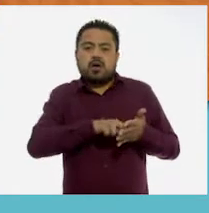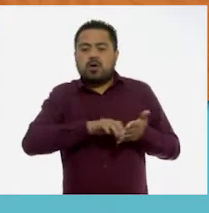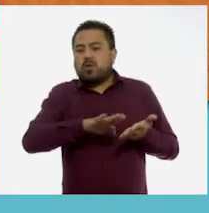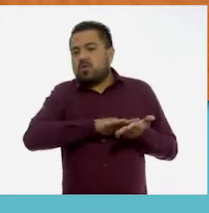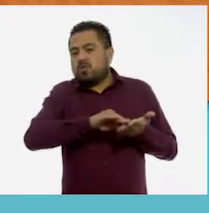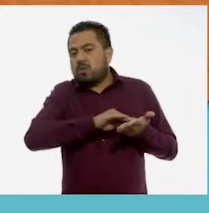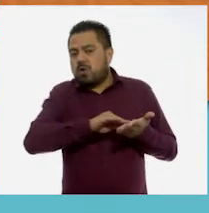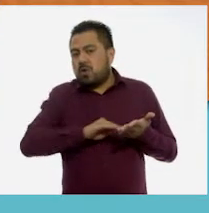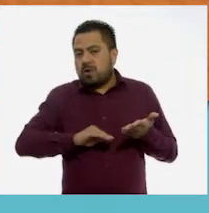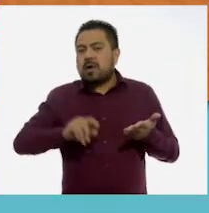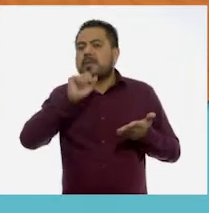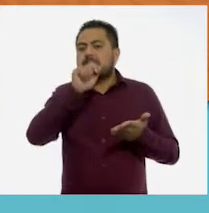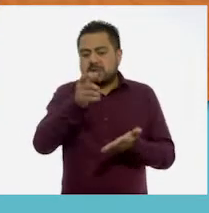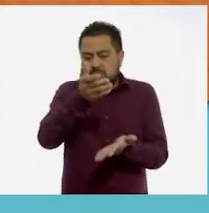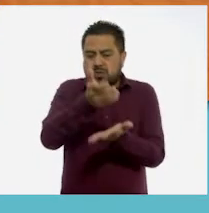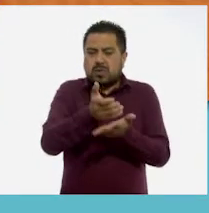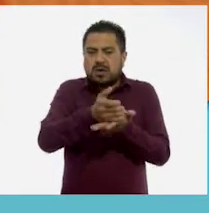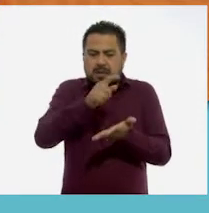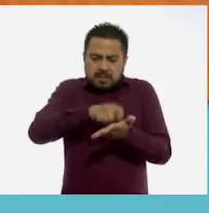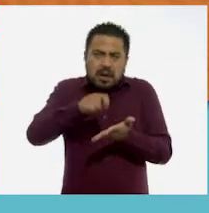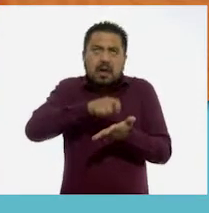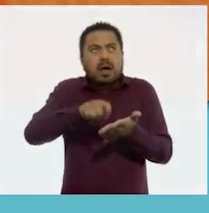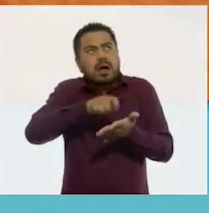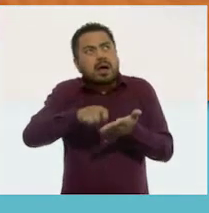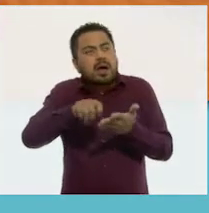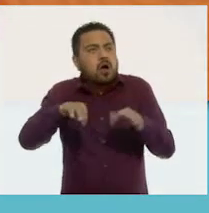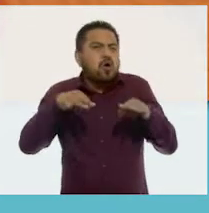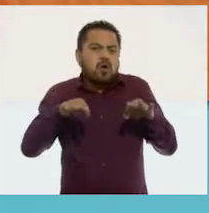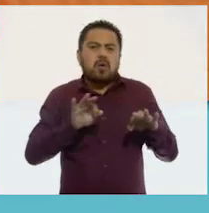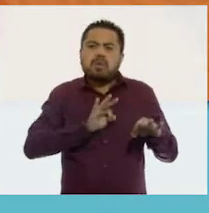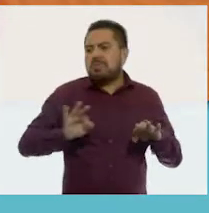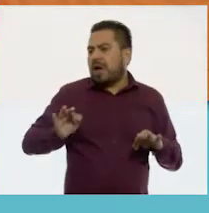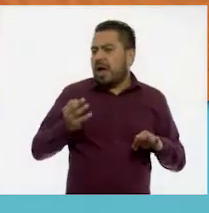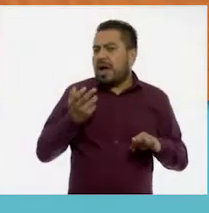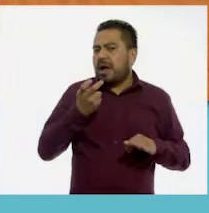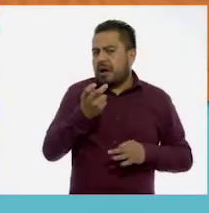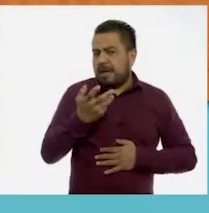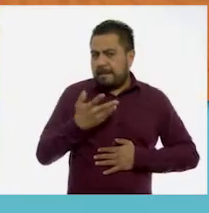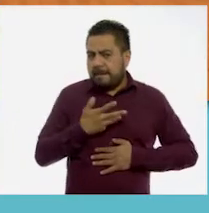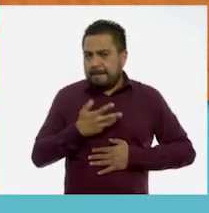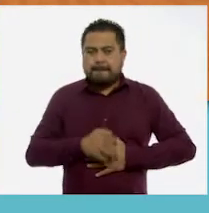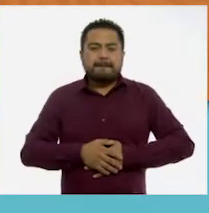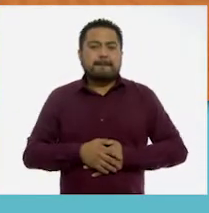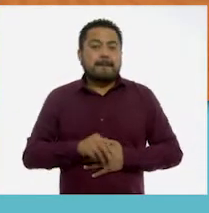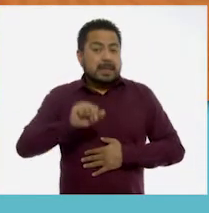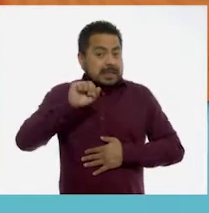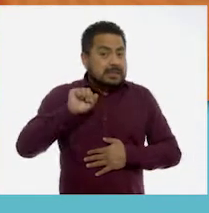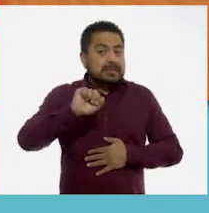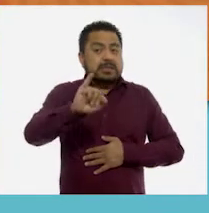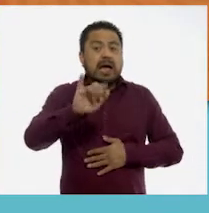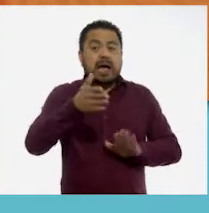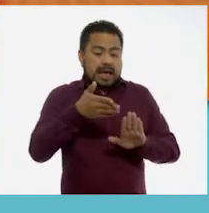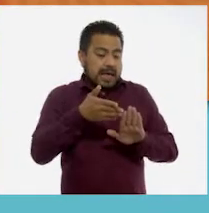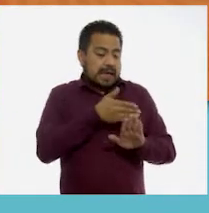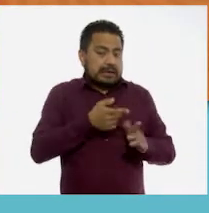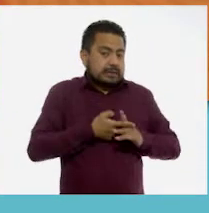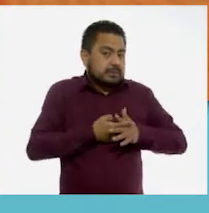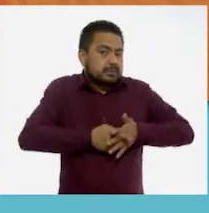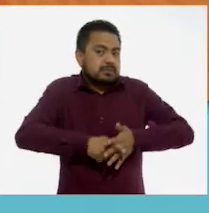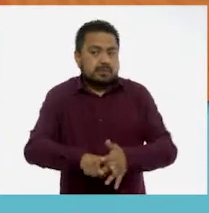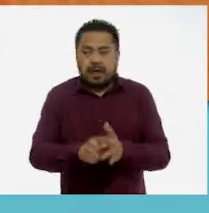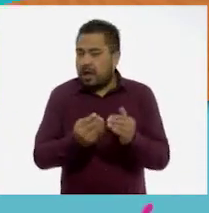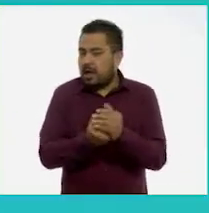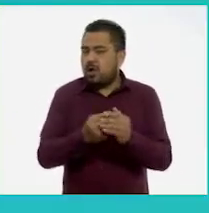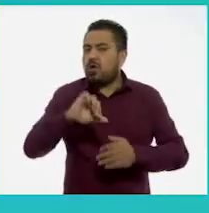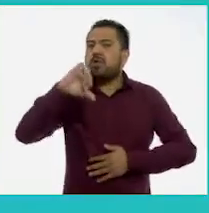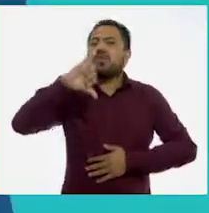tu cuaderno también para tomar notas o algunas hojas que tengas ahí a la mano. Y si antes de comenzar con nuestra sesión del